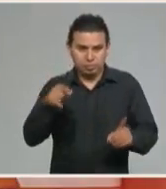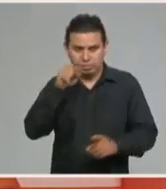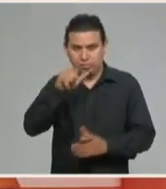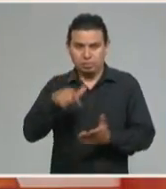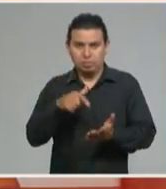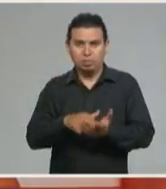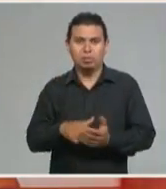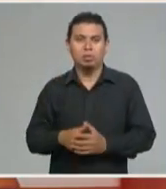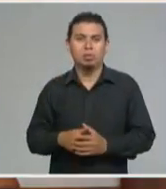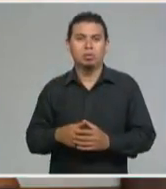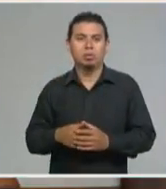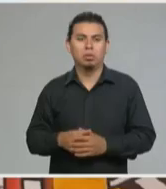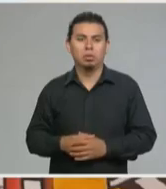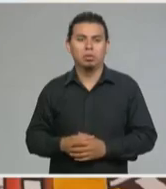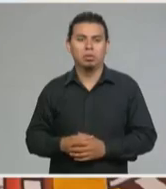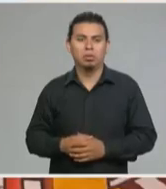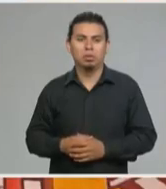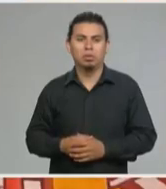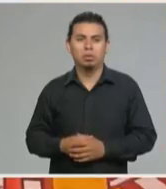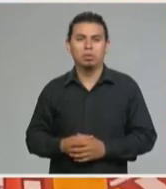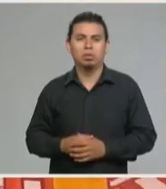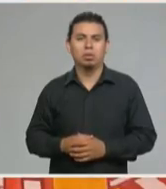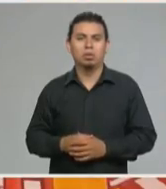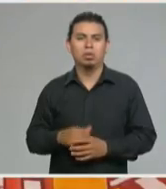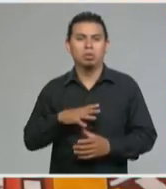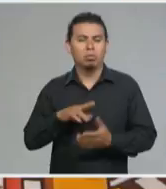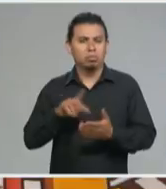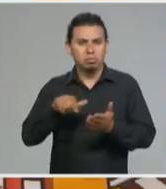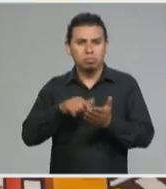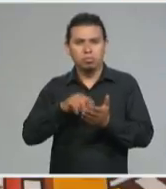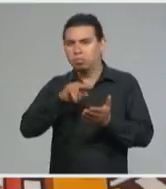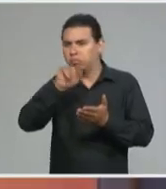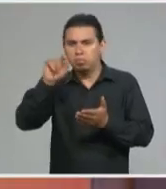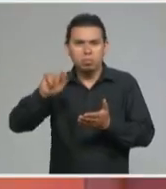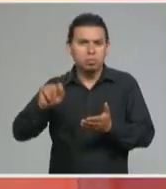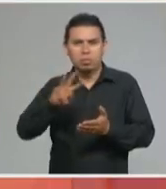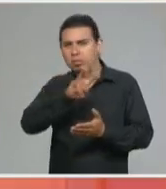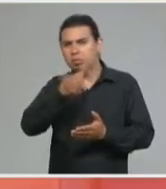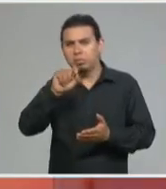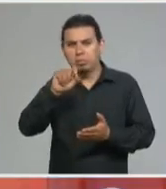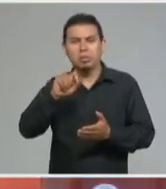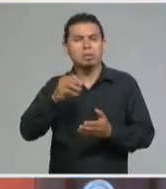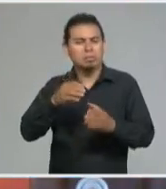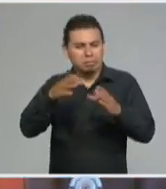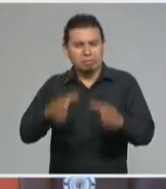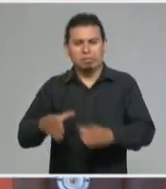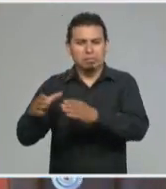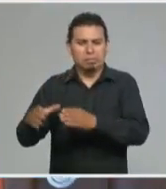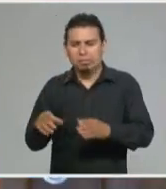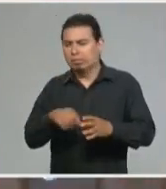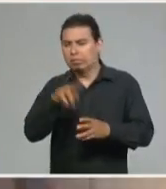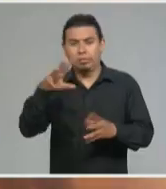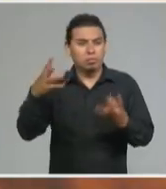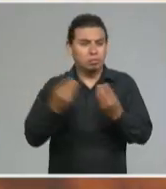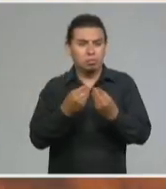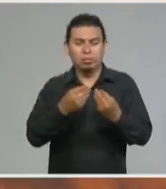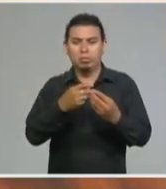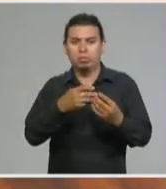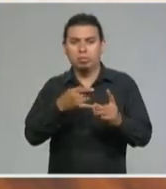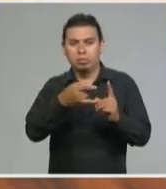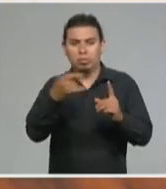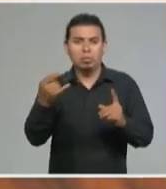se ocuparon tintas para mostrar su identidad en un espacio de 320 metros cuadrados. La obra completa se inició